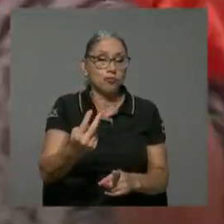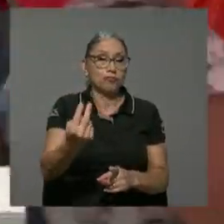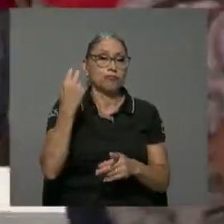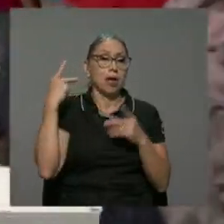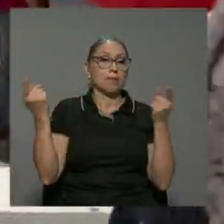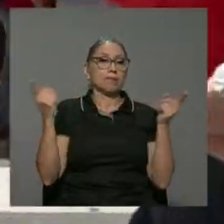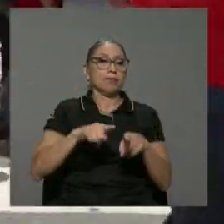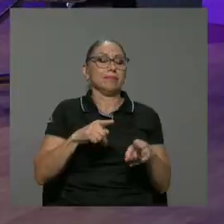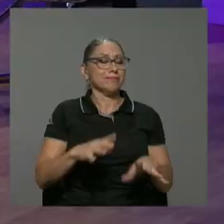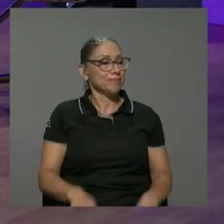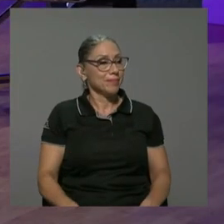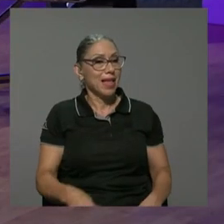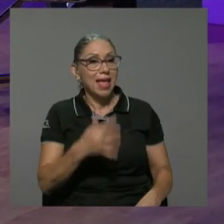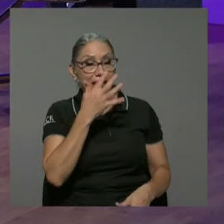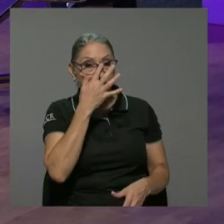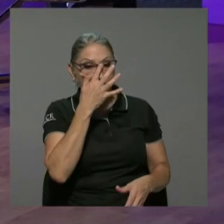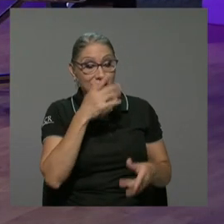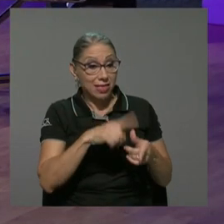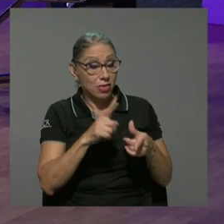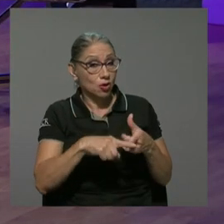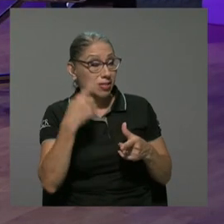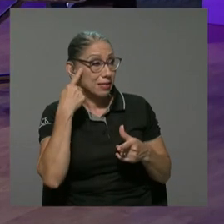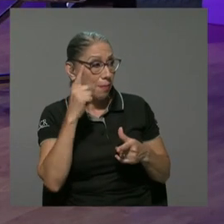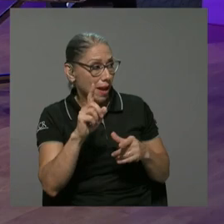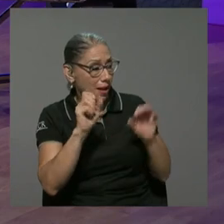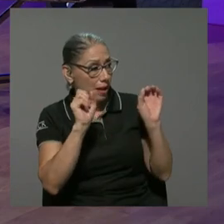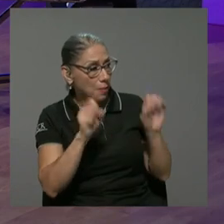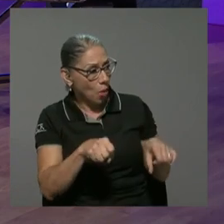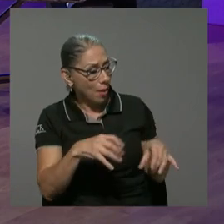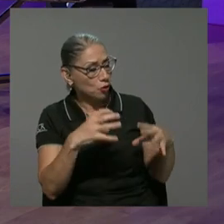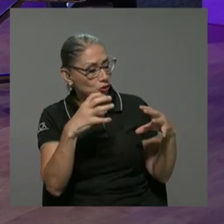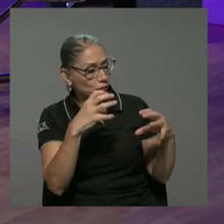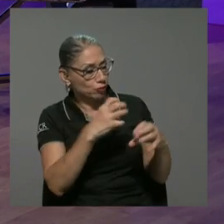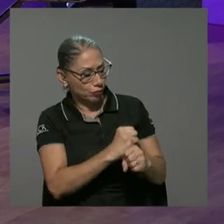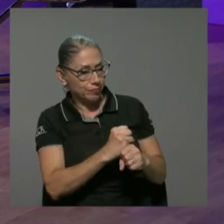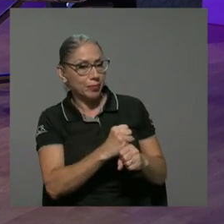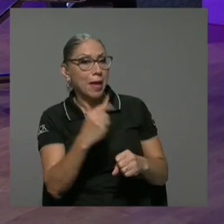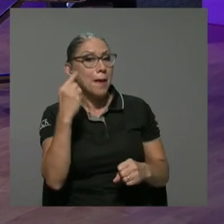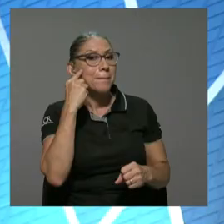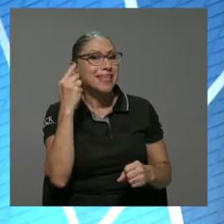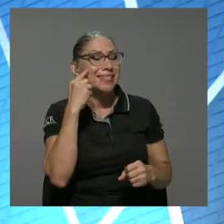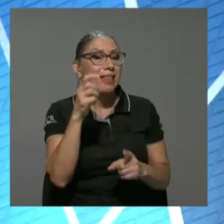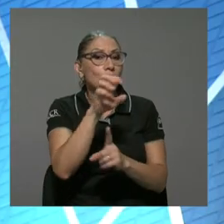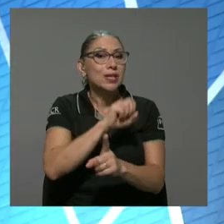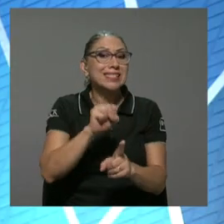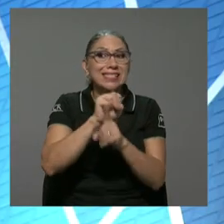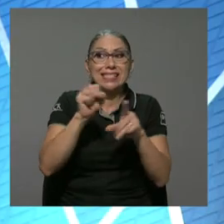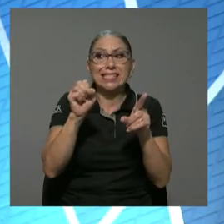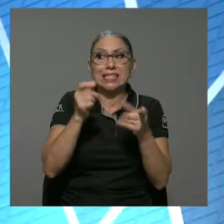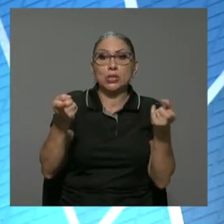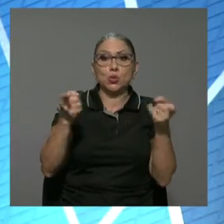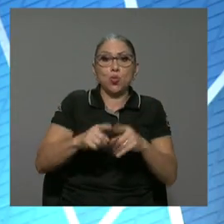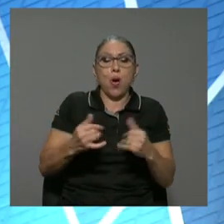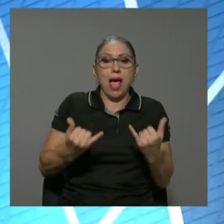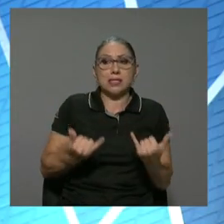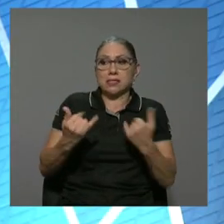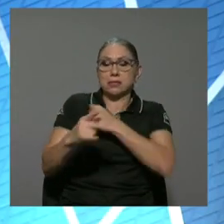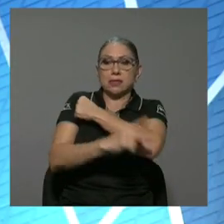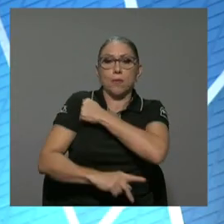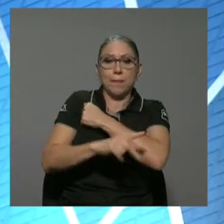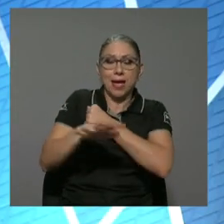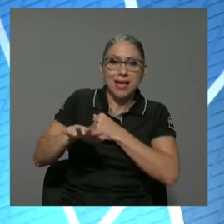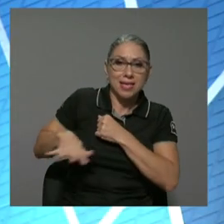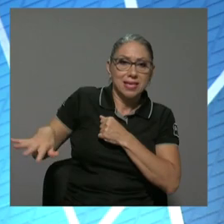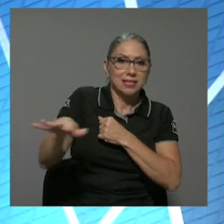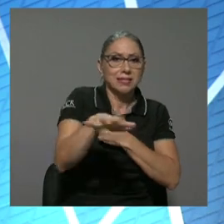vez para ir concretando, ¿no?, y conectando estas ideas, pensando ya más en la coyuntura y la situación país, y digamos